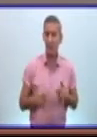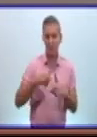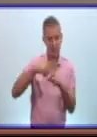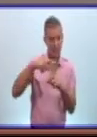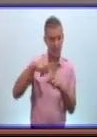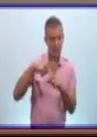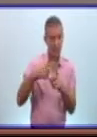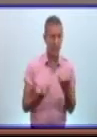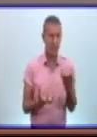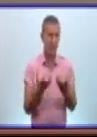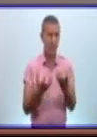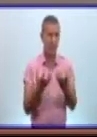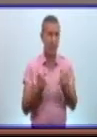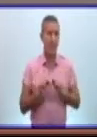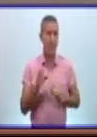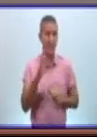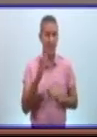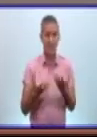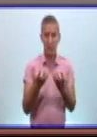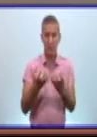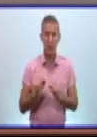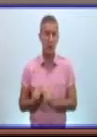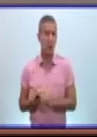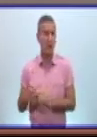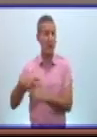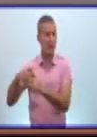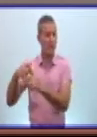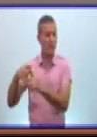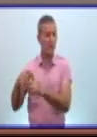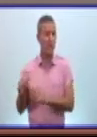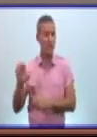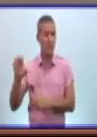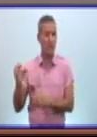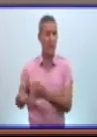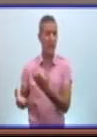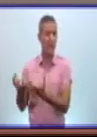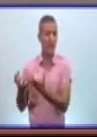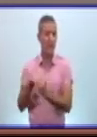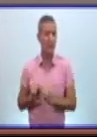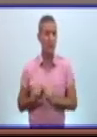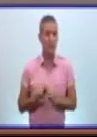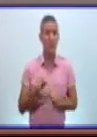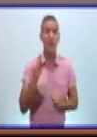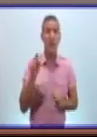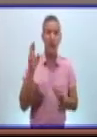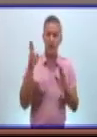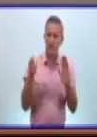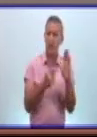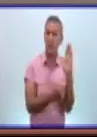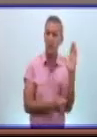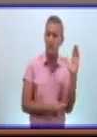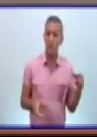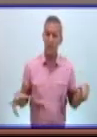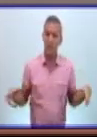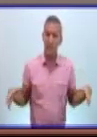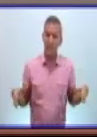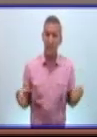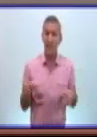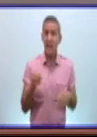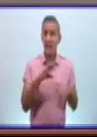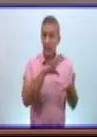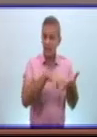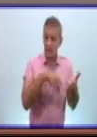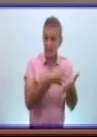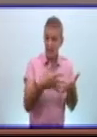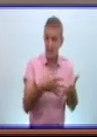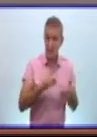de fusión, la temperatura de ebullición. Y estas propiedades específicas aparecen recogidas en tablas y al final de su libro